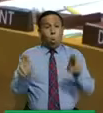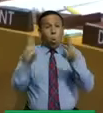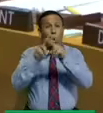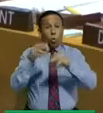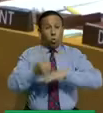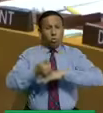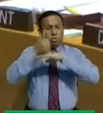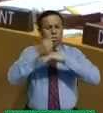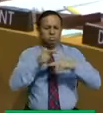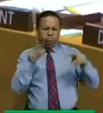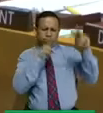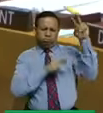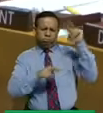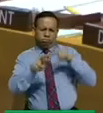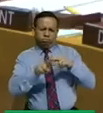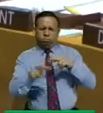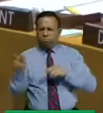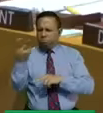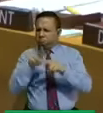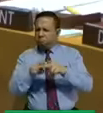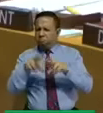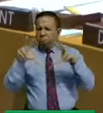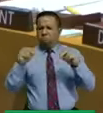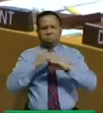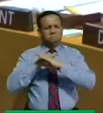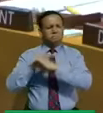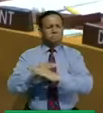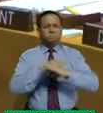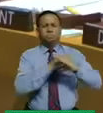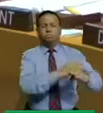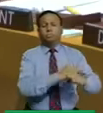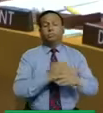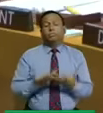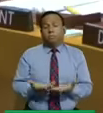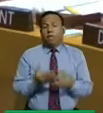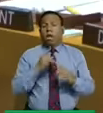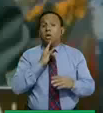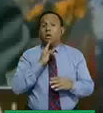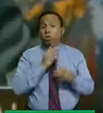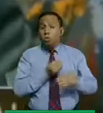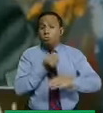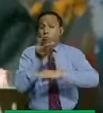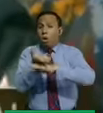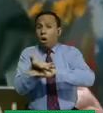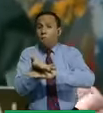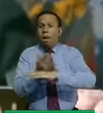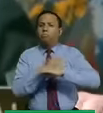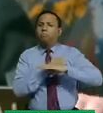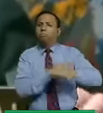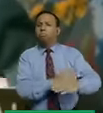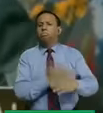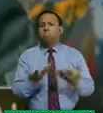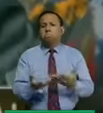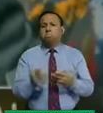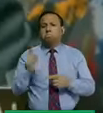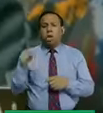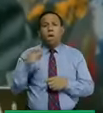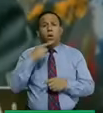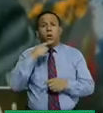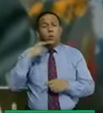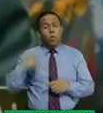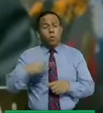primer lugar, recibió 10 votos a favor, 3 en contra, entre ellos Rusia y China, que tienen derecho a veto, y